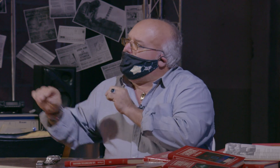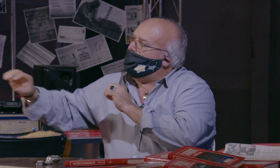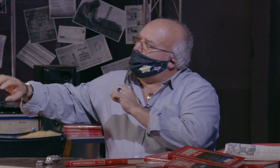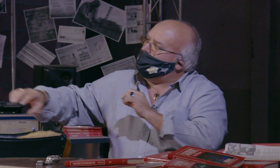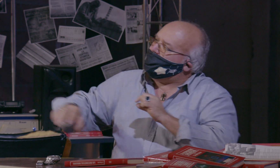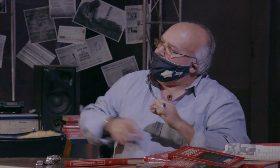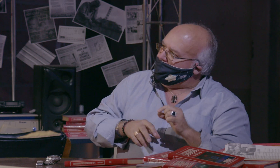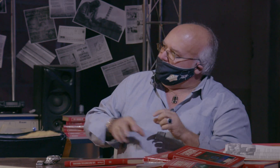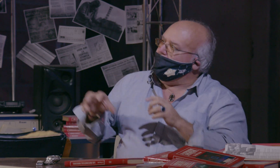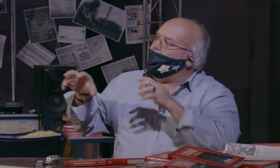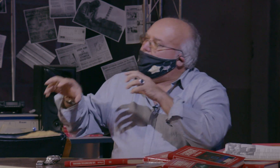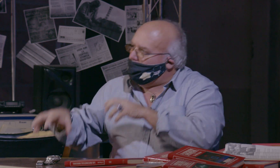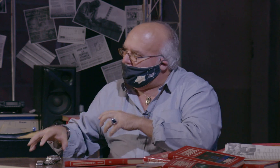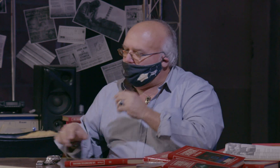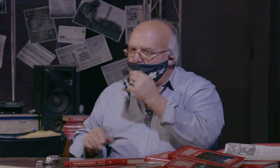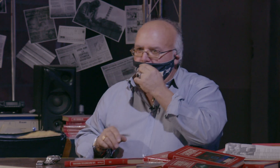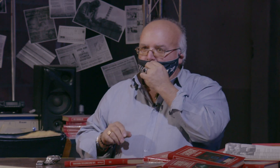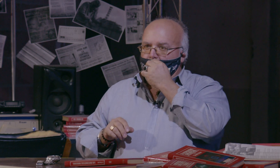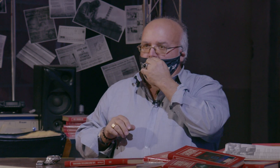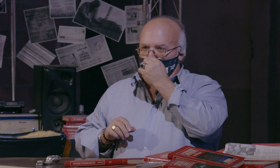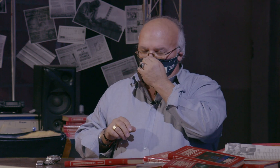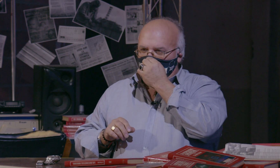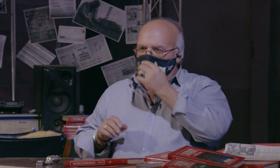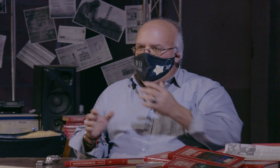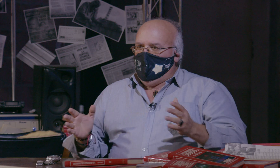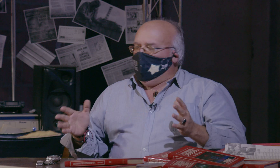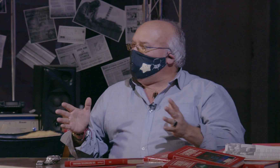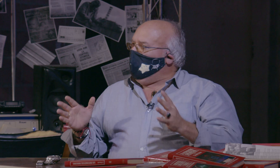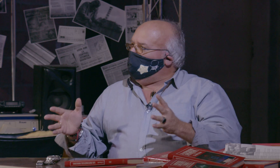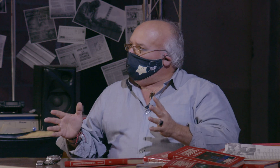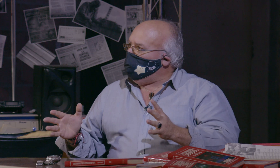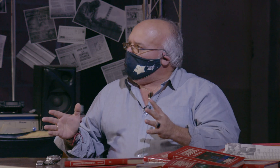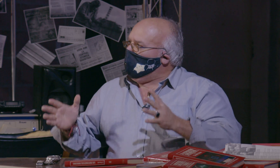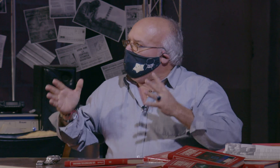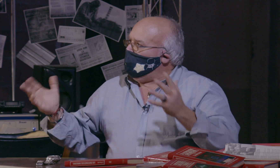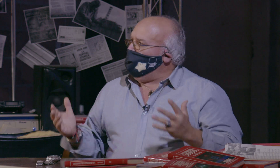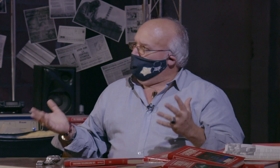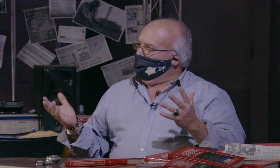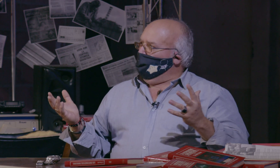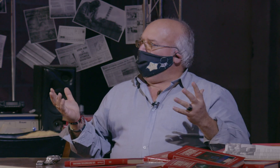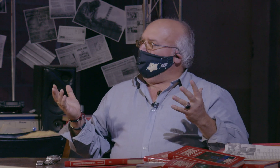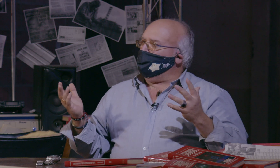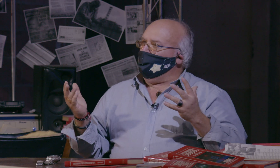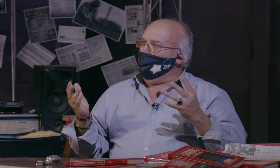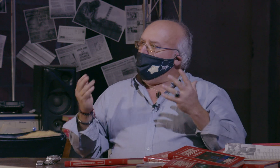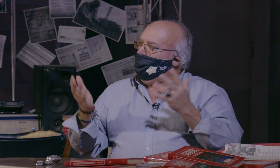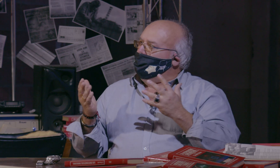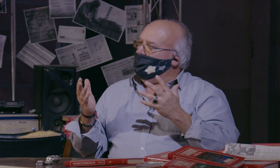disminuye conforme se aleja al Ajá. núcleo. Claro, esto está muy bien,